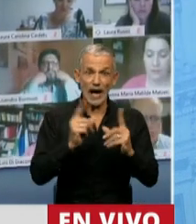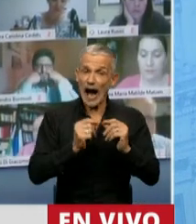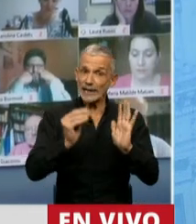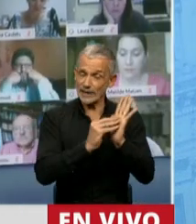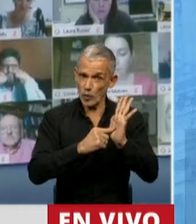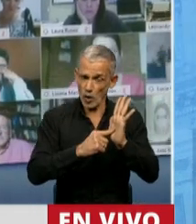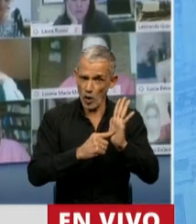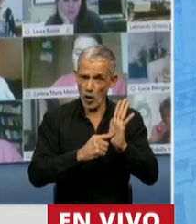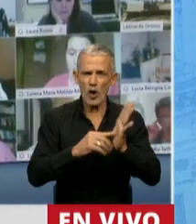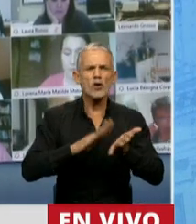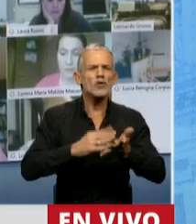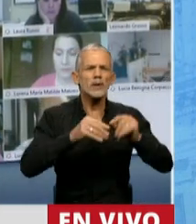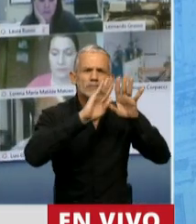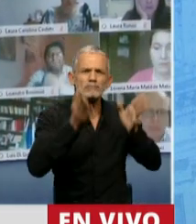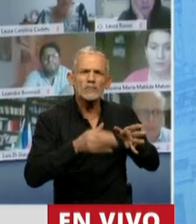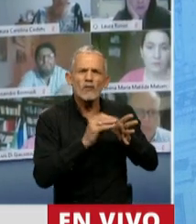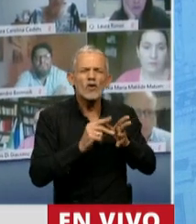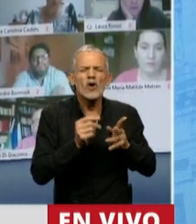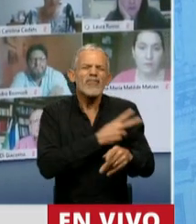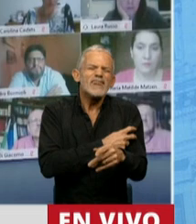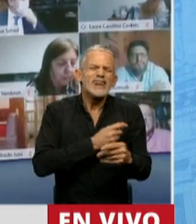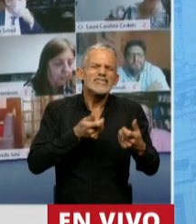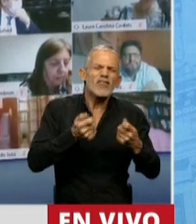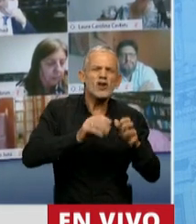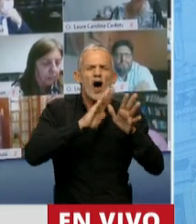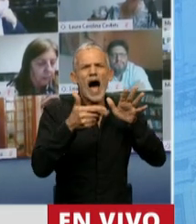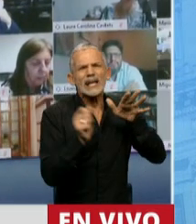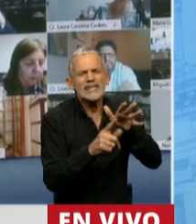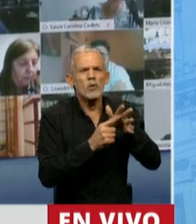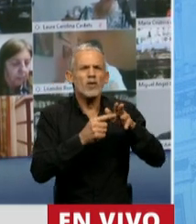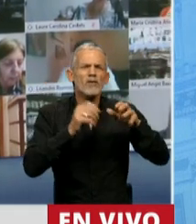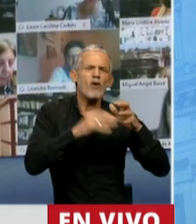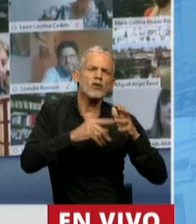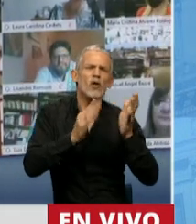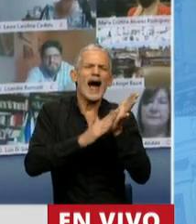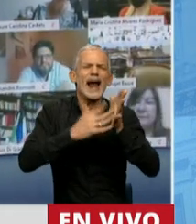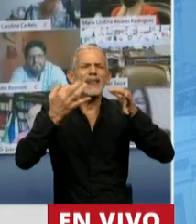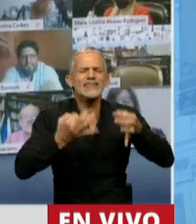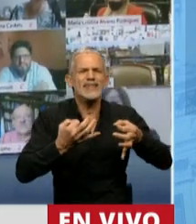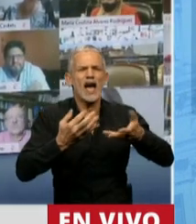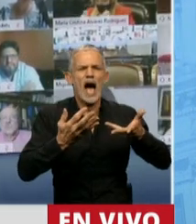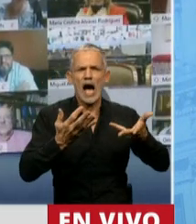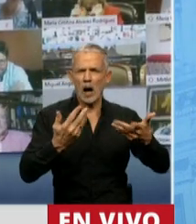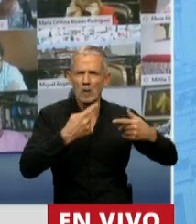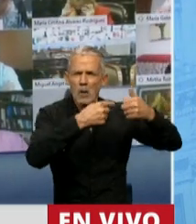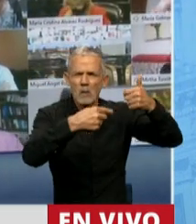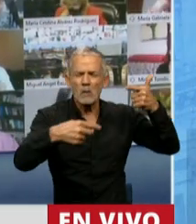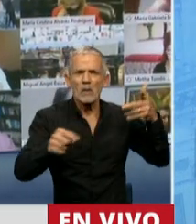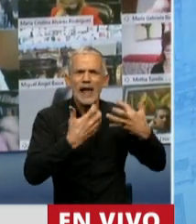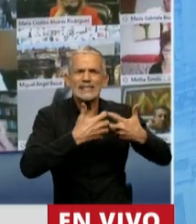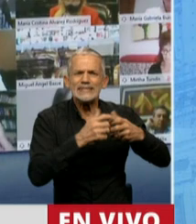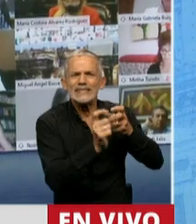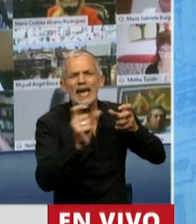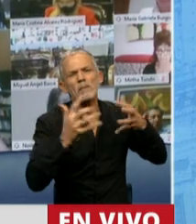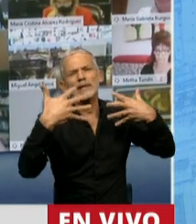de el fondo defensa de los activos del fondo de garantía de sustentabilidad del sistema